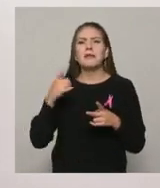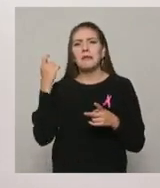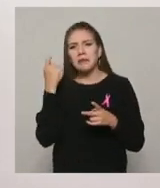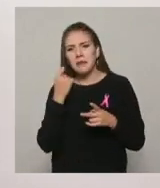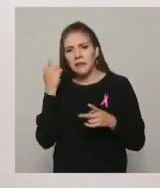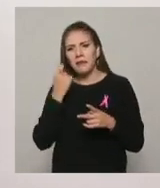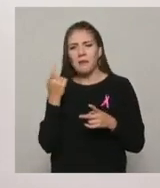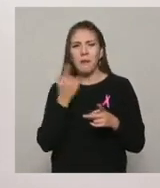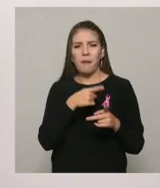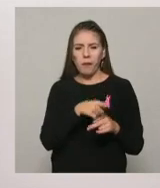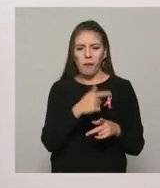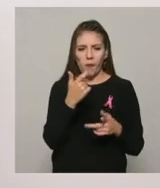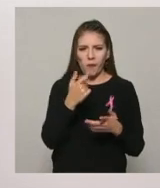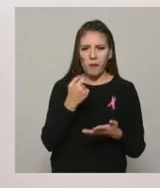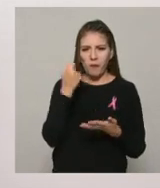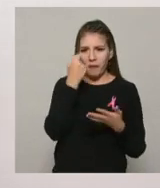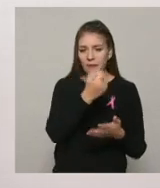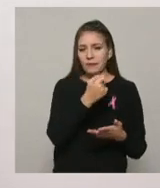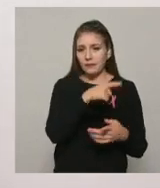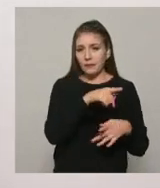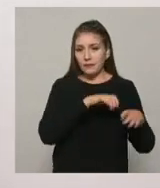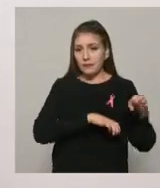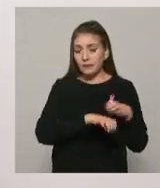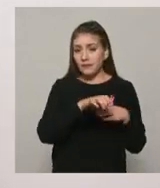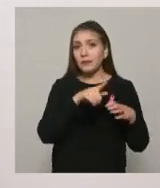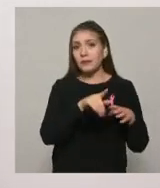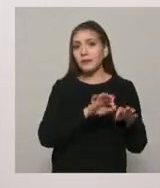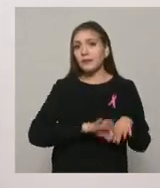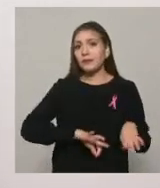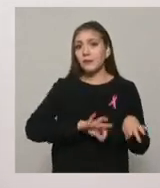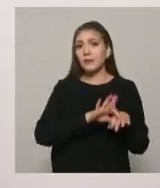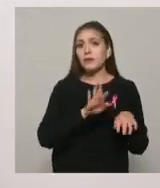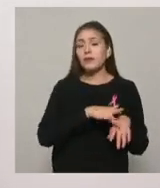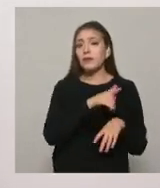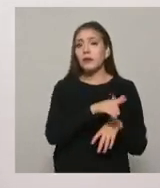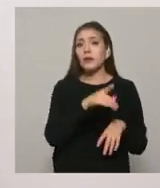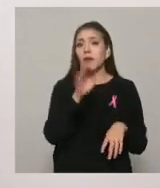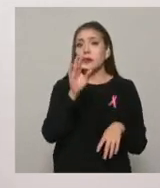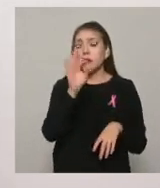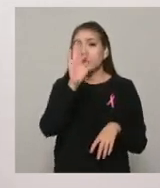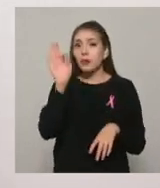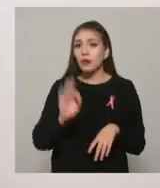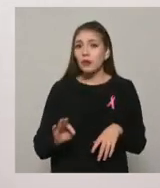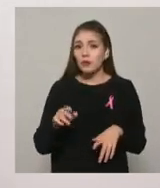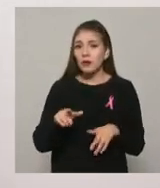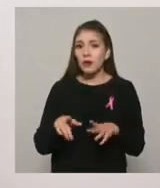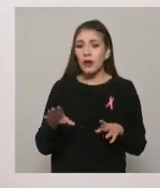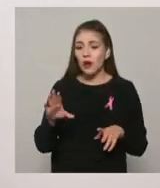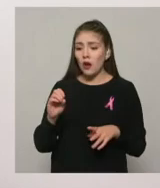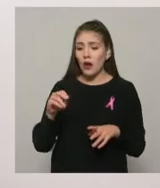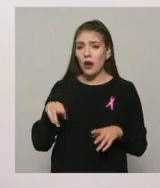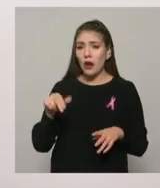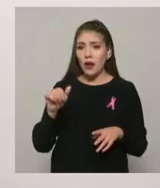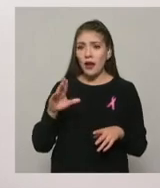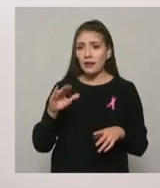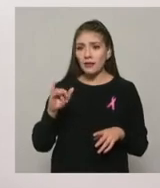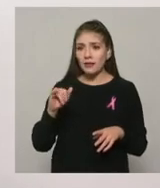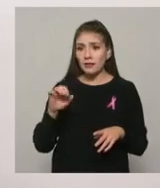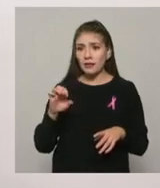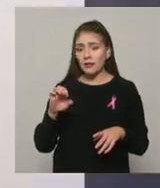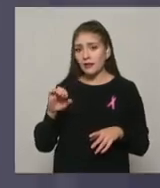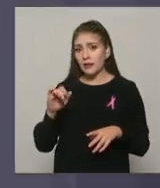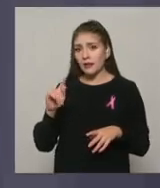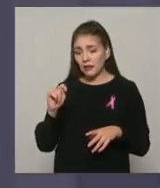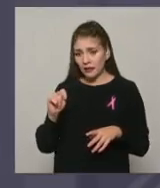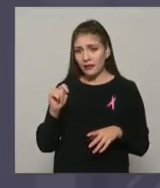tema del dinero que se le entregó a empresas es importante porque era como el 40% del total de CONACYT, o sea, como de cada 10 pesos, 4 pesos se iban a estos